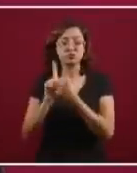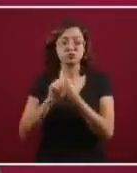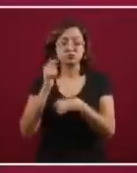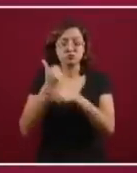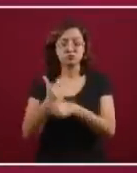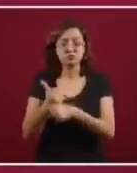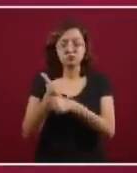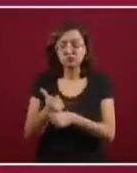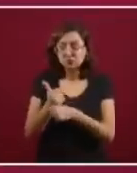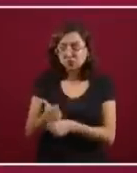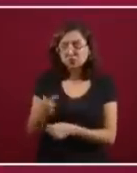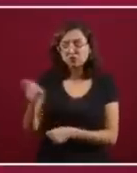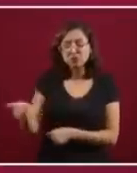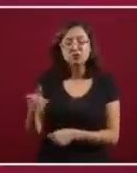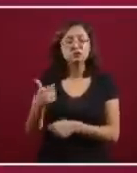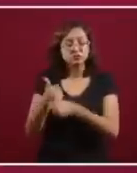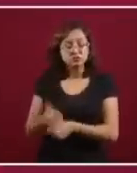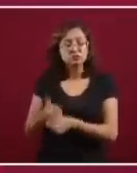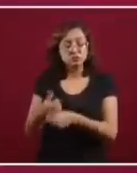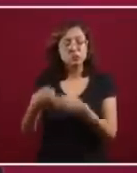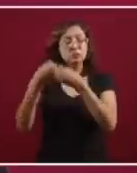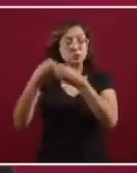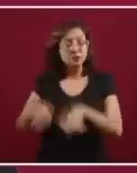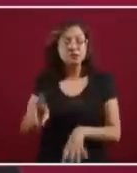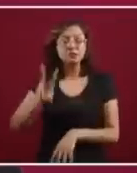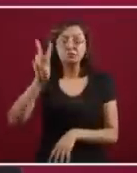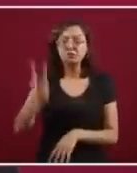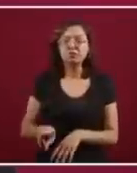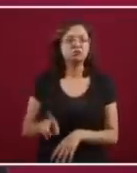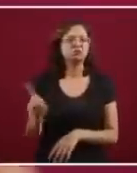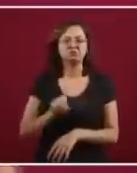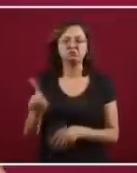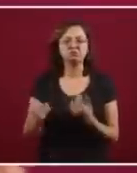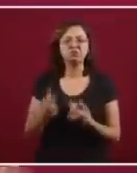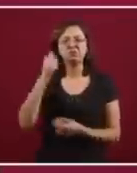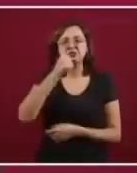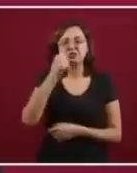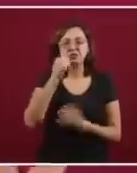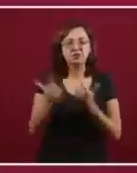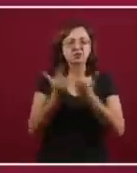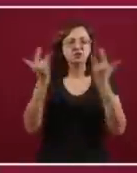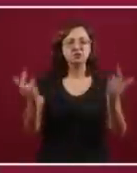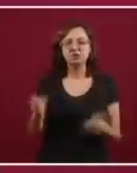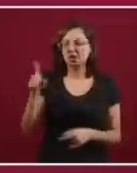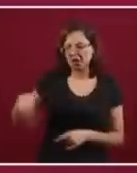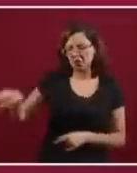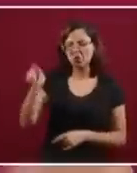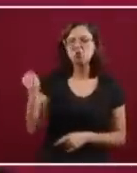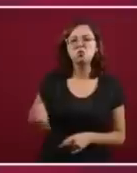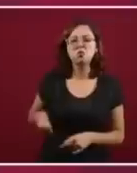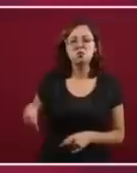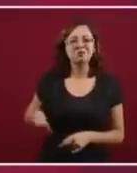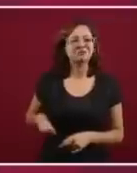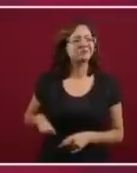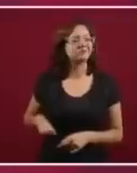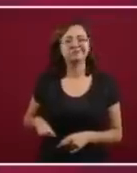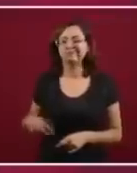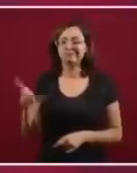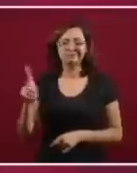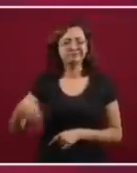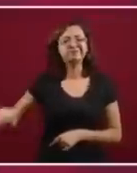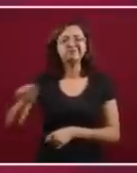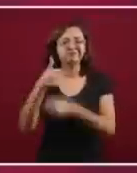son víctimas porque históricamente se han visto como parte de la causa pero son la consecuencia